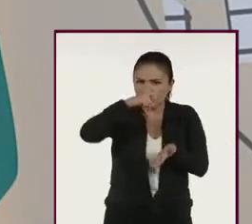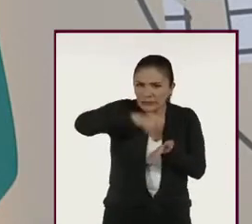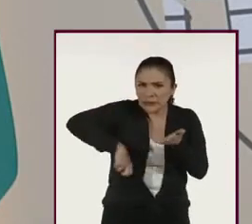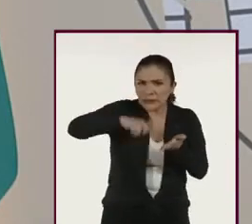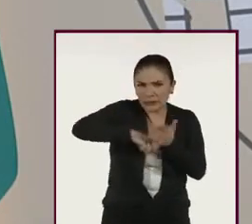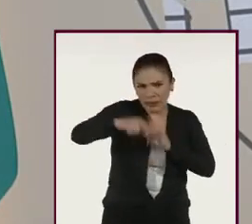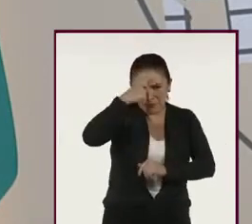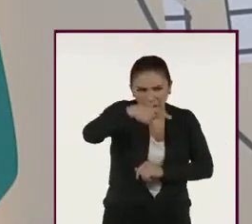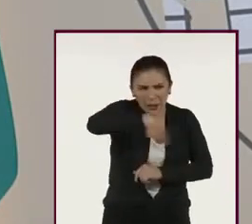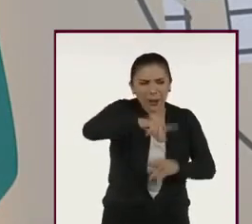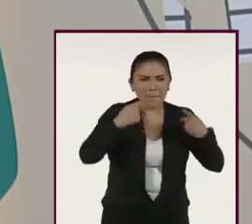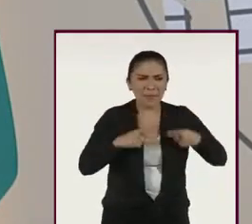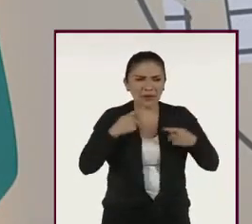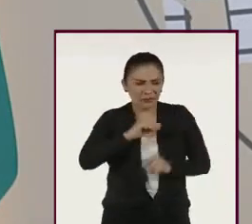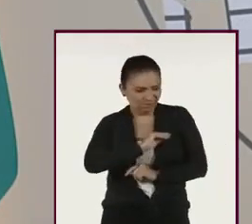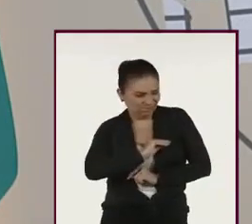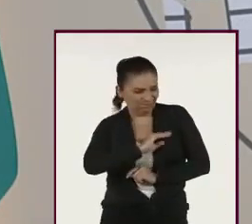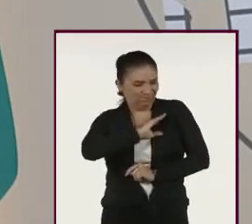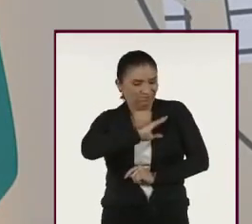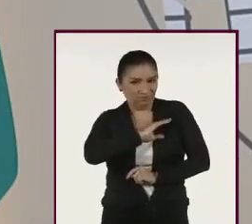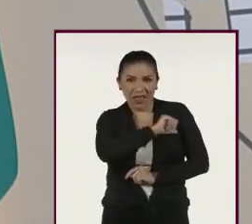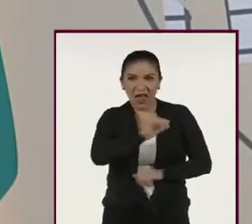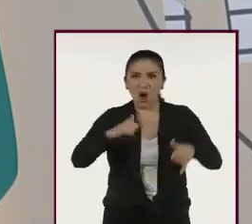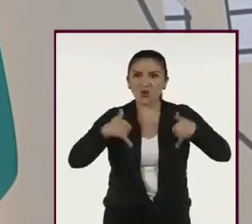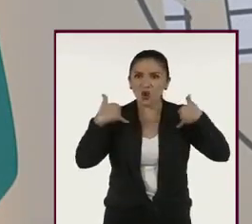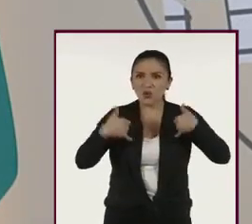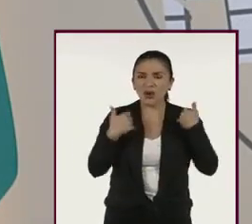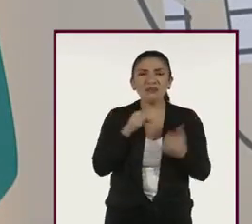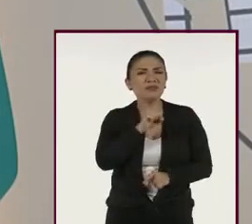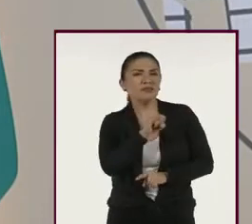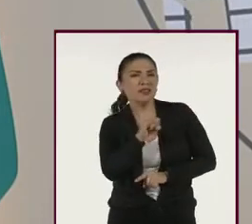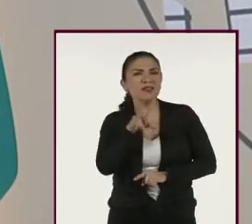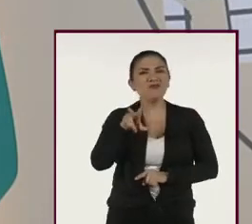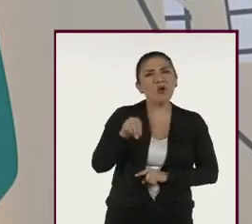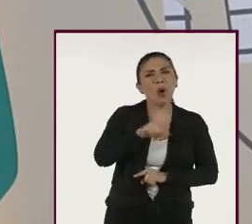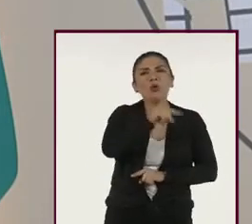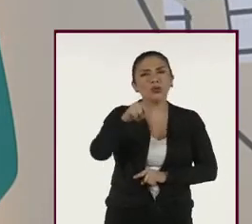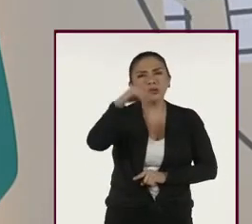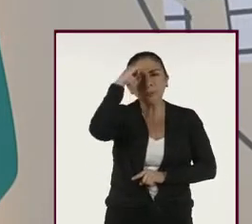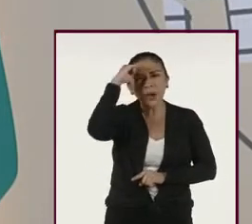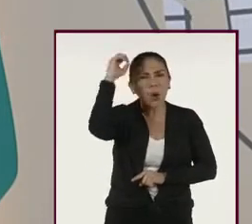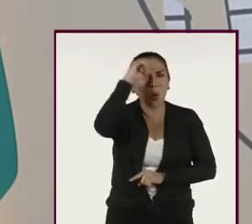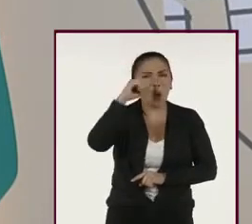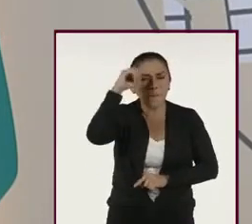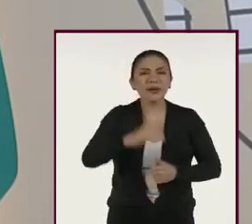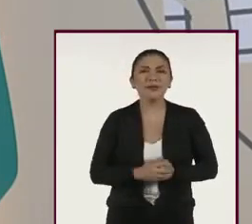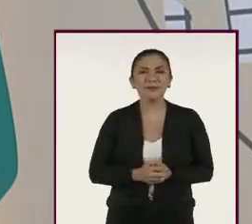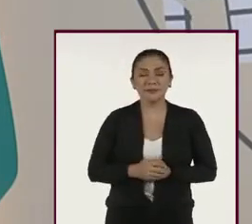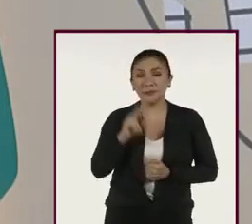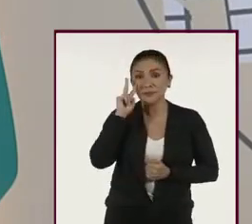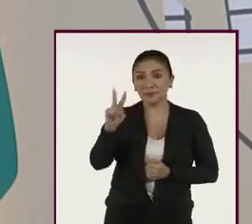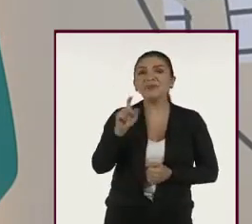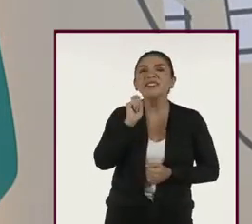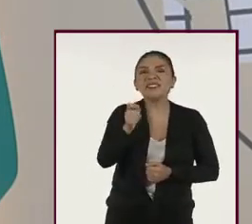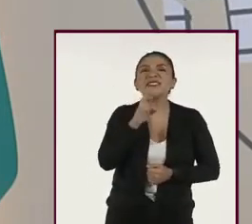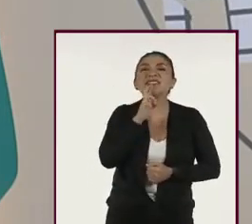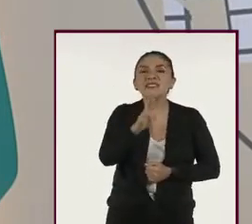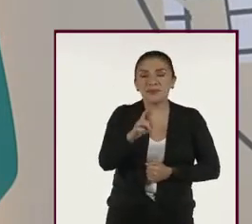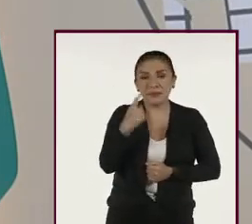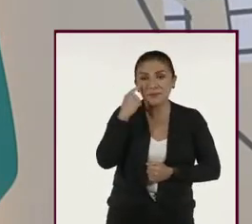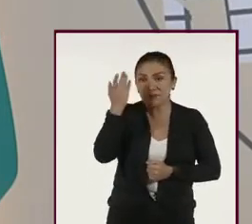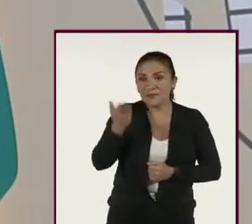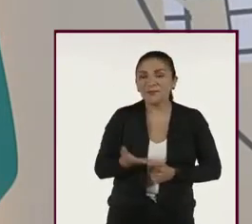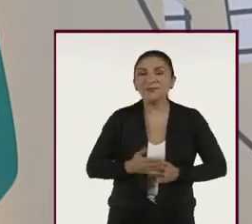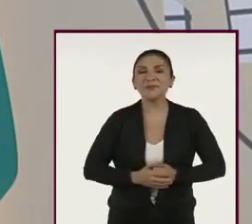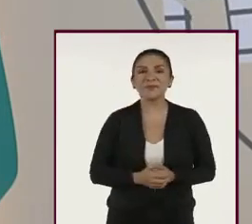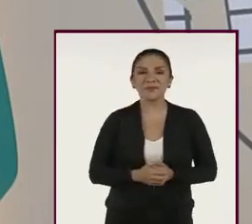la autoestima en las y los jóvenes? ¿Qué dicen ustedes? ¿Sí o no? Vamos a revisarla directamente